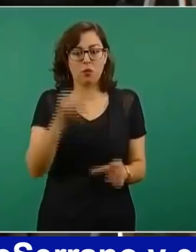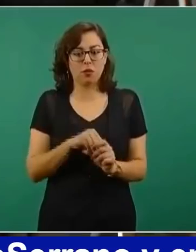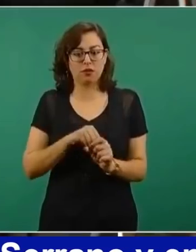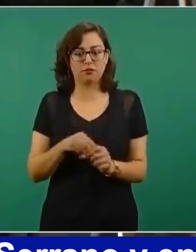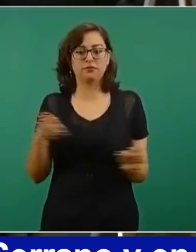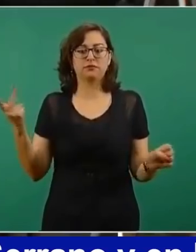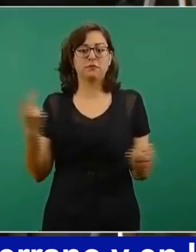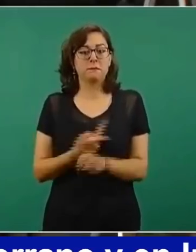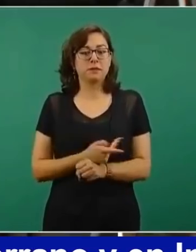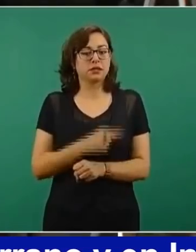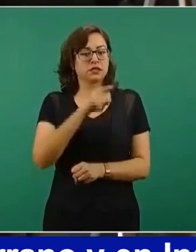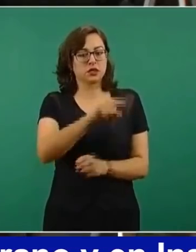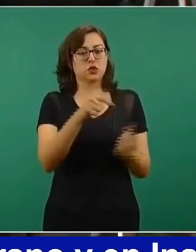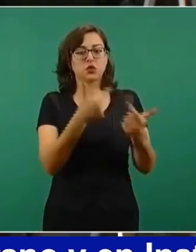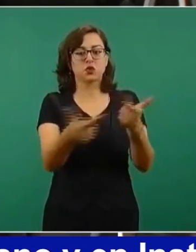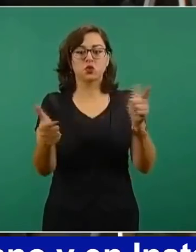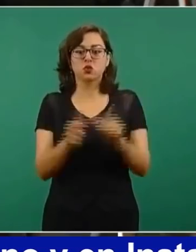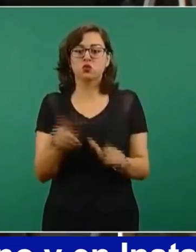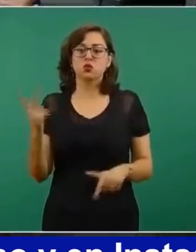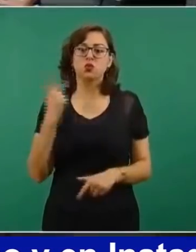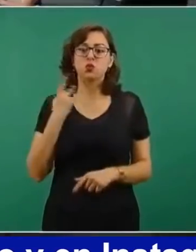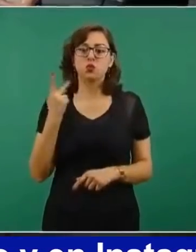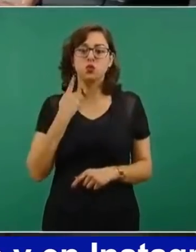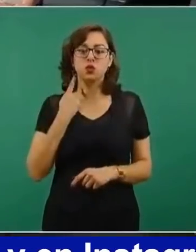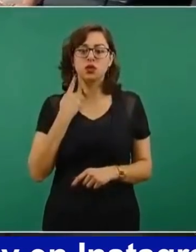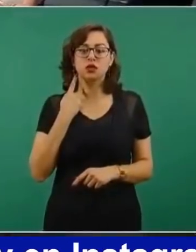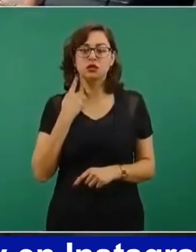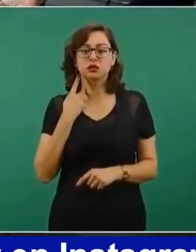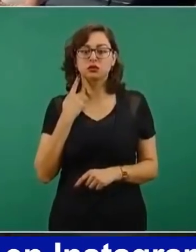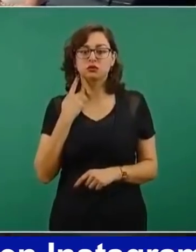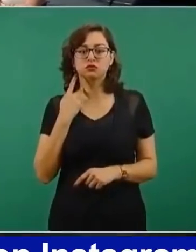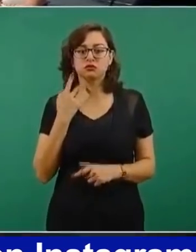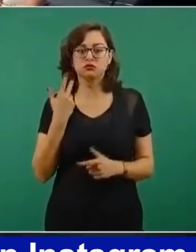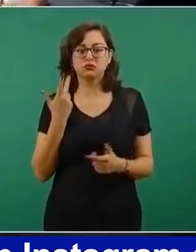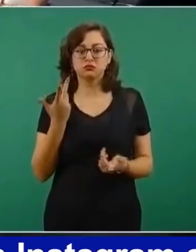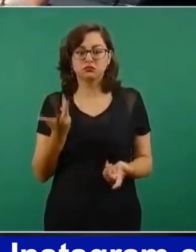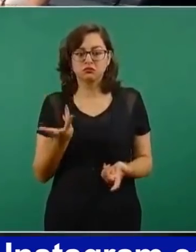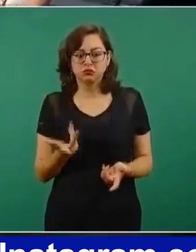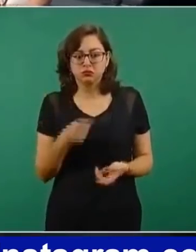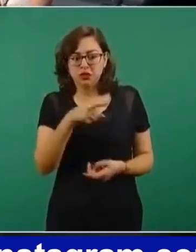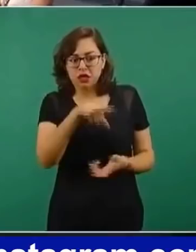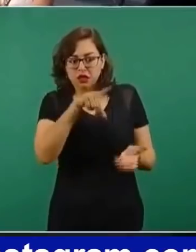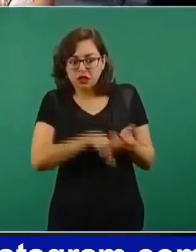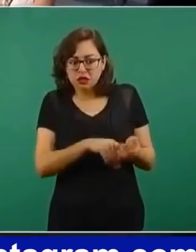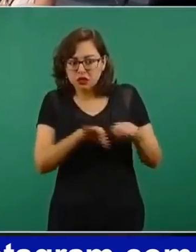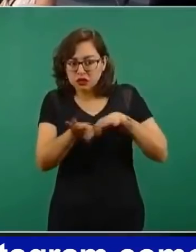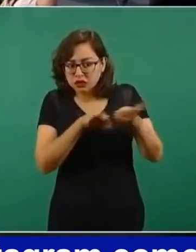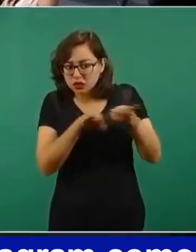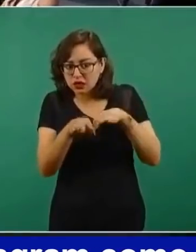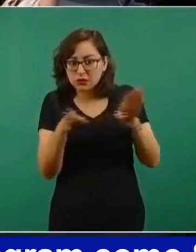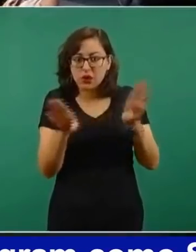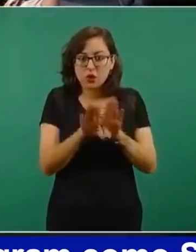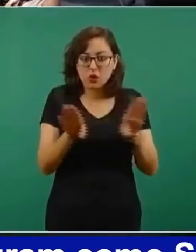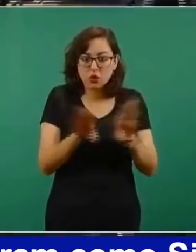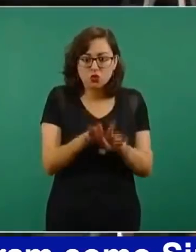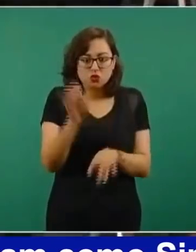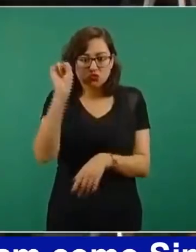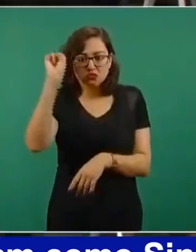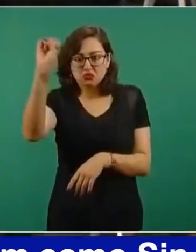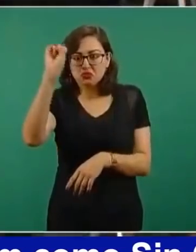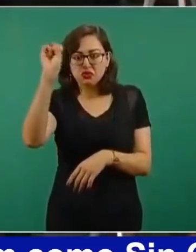partidos políticos donde, por ejemplo, no sabemos cuál es la situación de sus trabajadores, no tienen